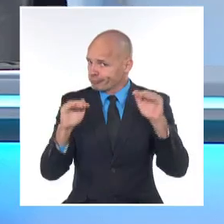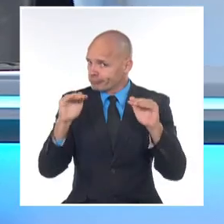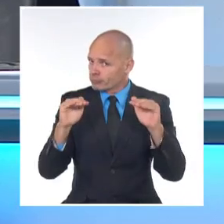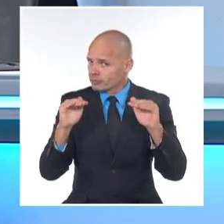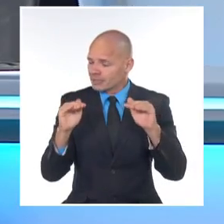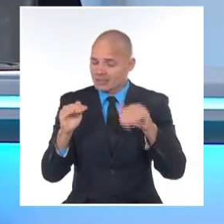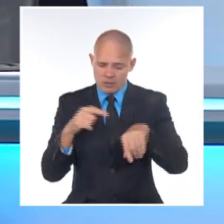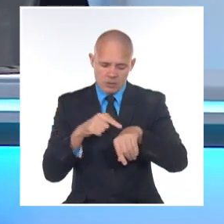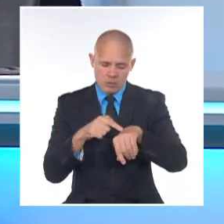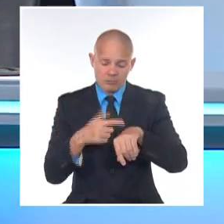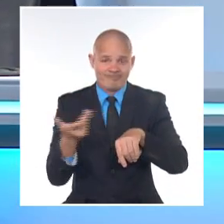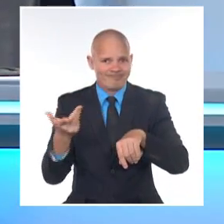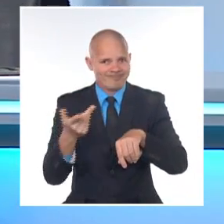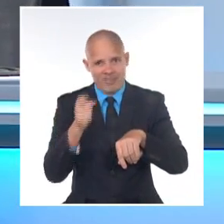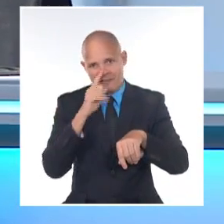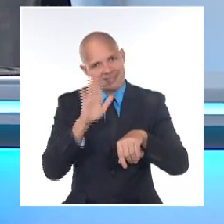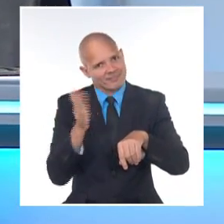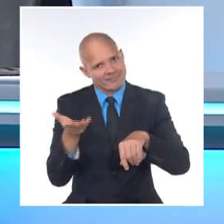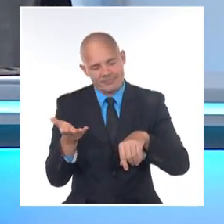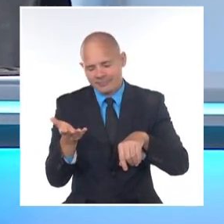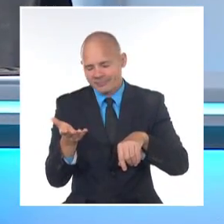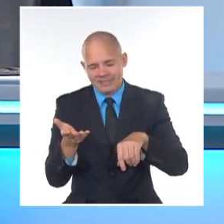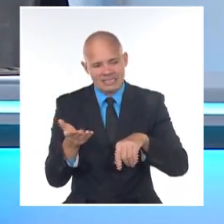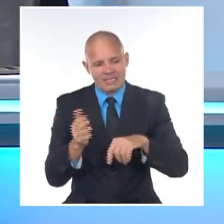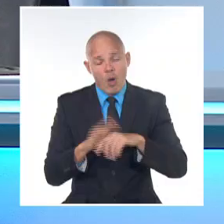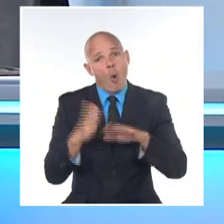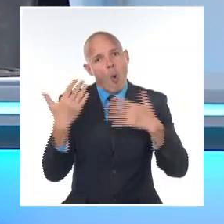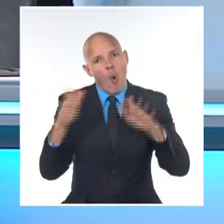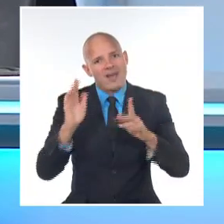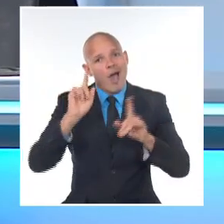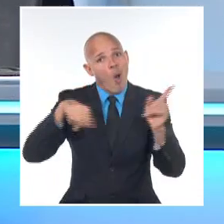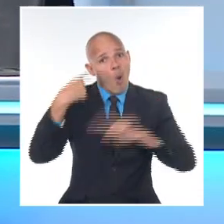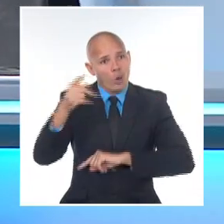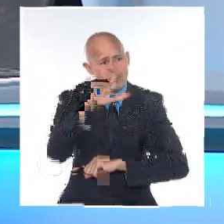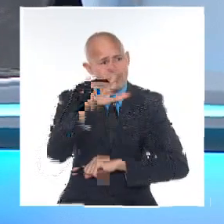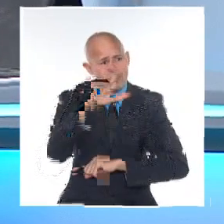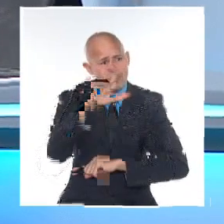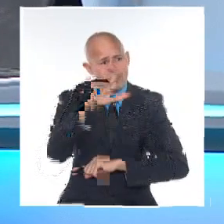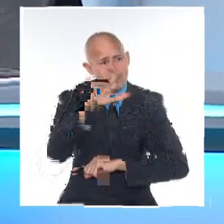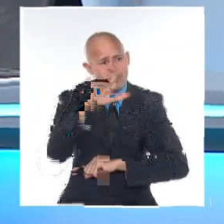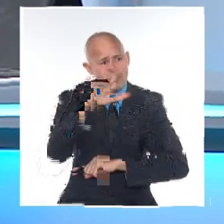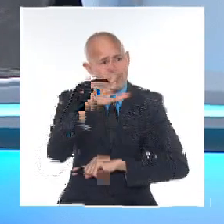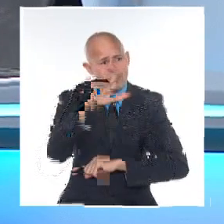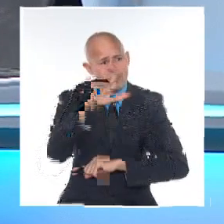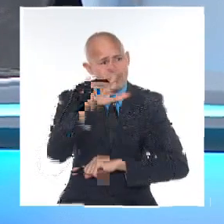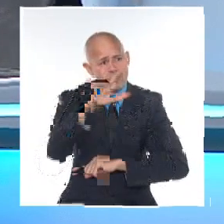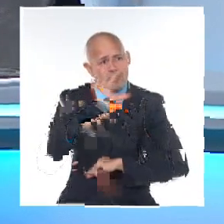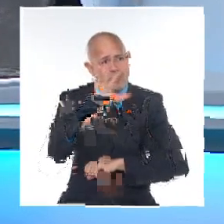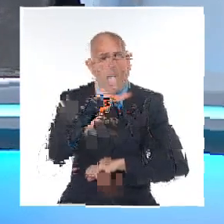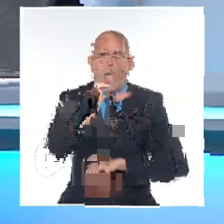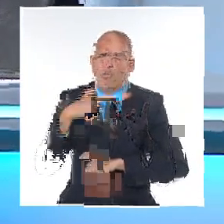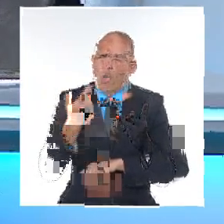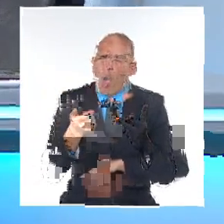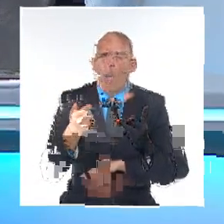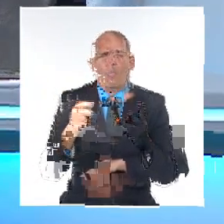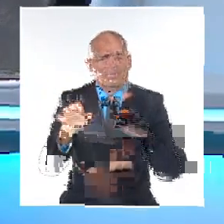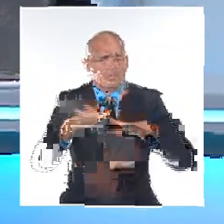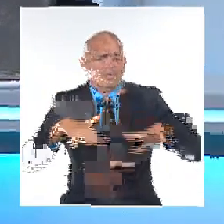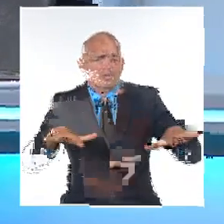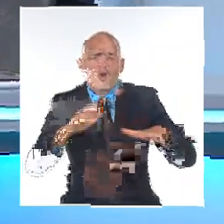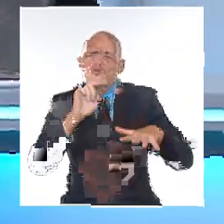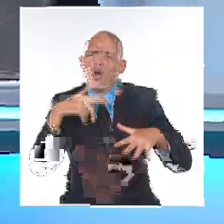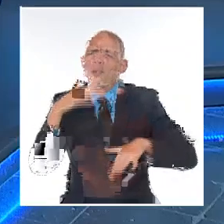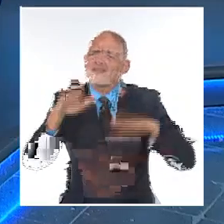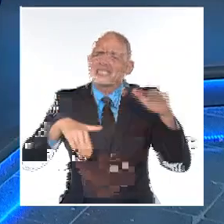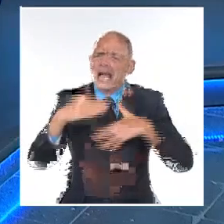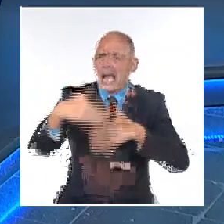de invitarlos de nuevo y hablar de las situaciones más comunes que pueden darse entre y autoridades. Y que ustedes